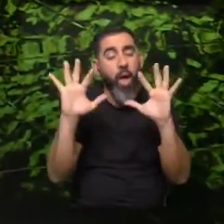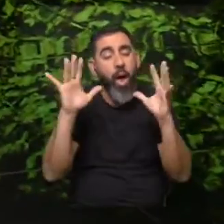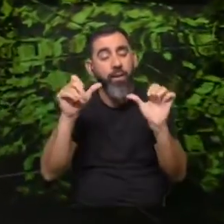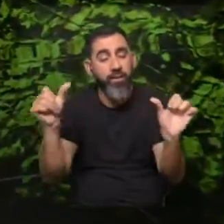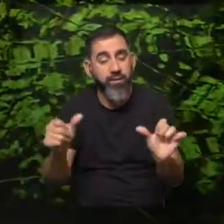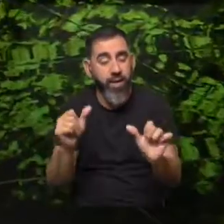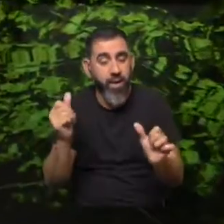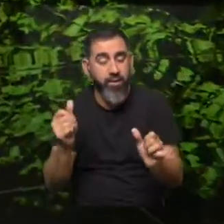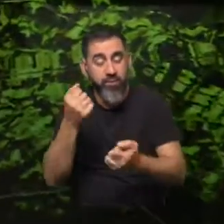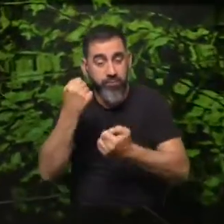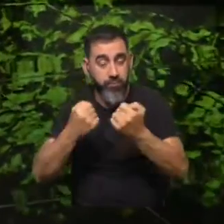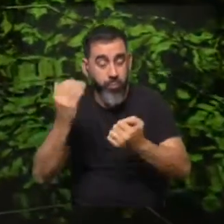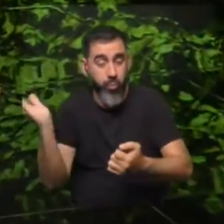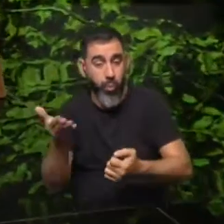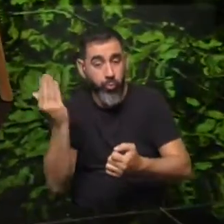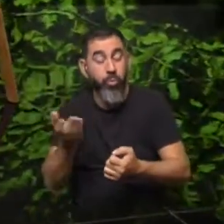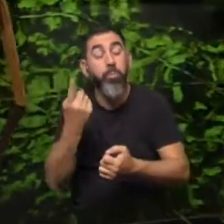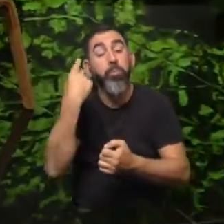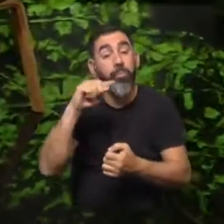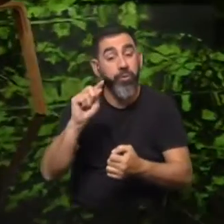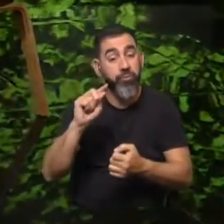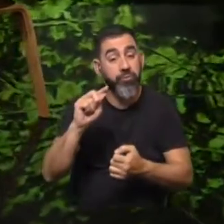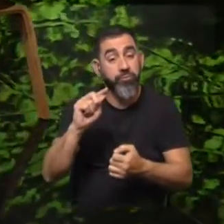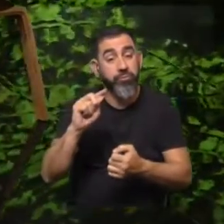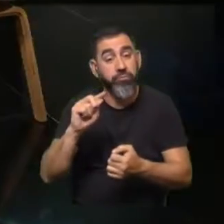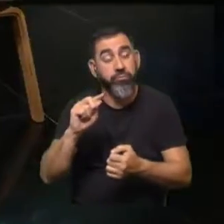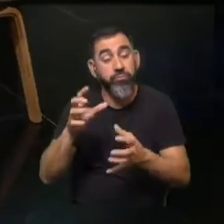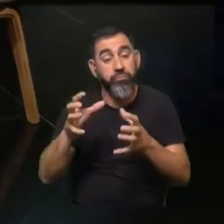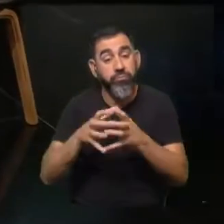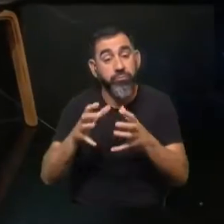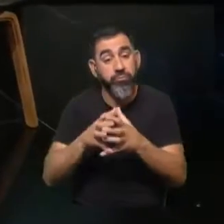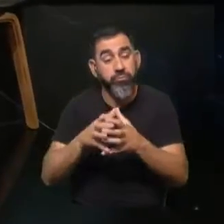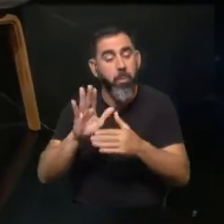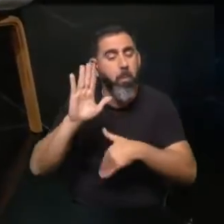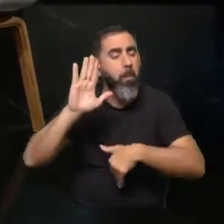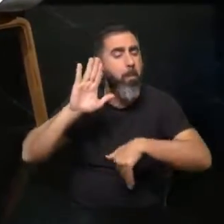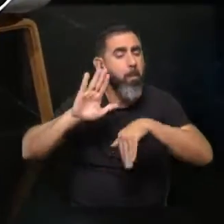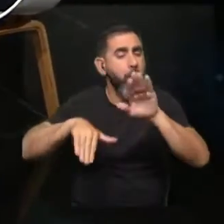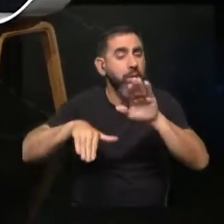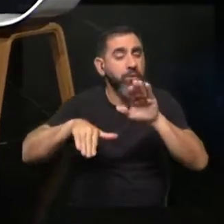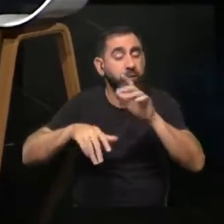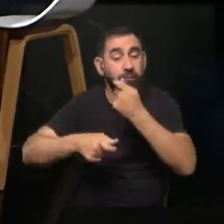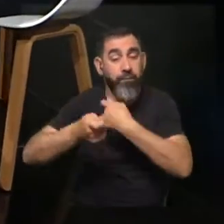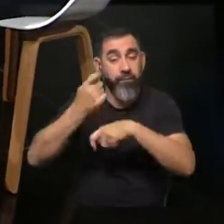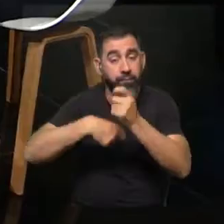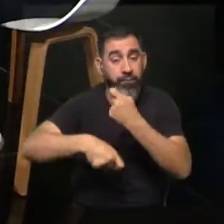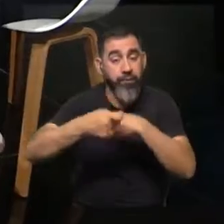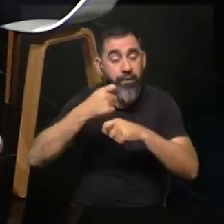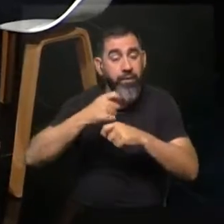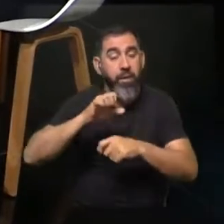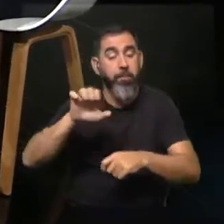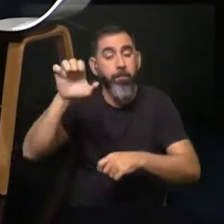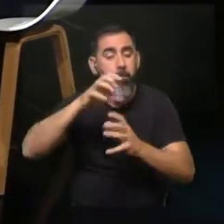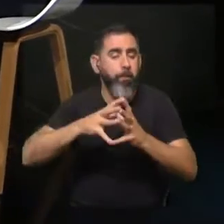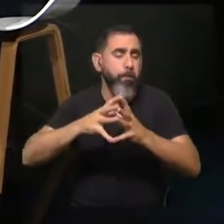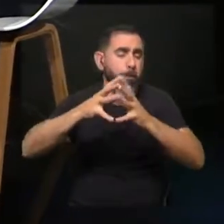los caseros. El asunto es que, por más que el sector está dominado a la hora de comercializar por los grandes